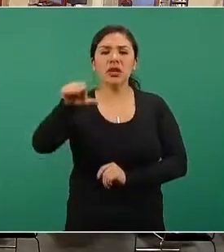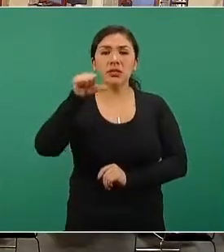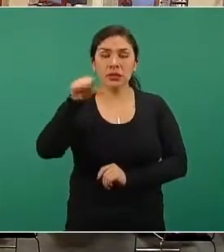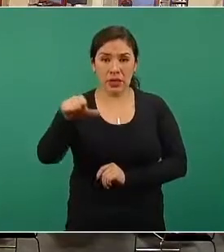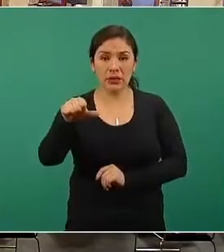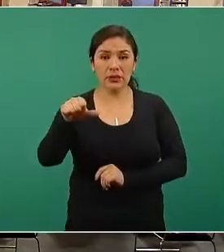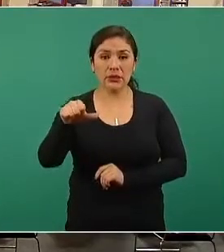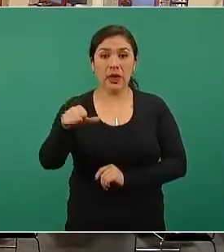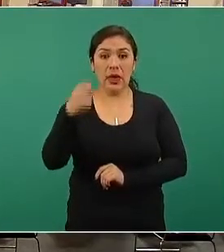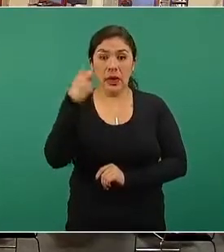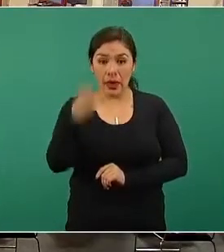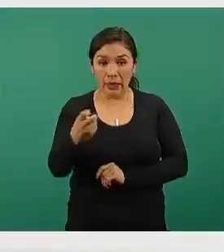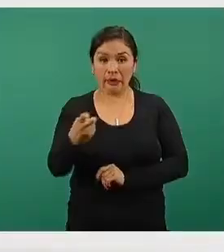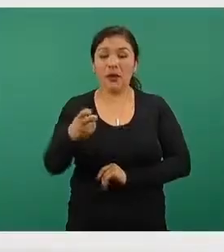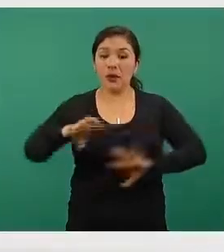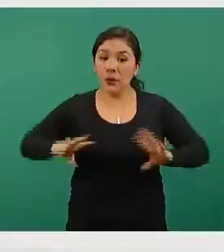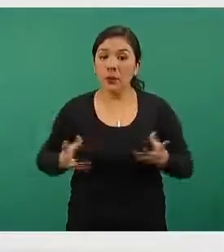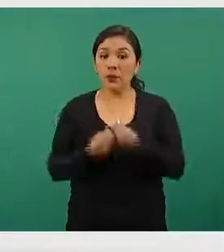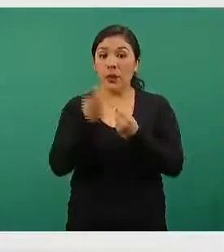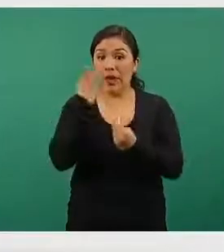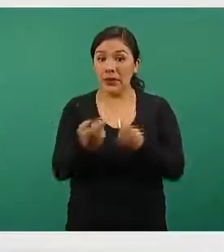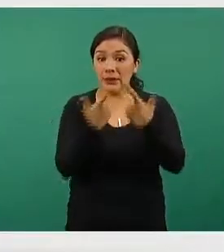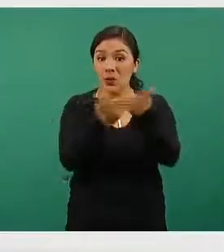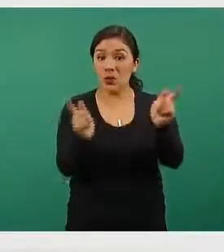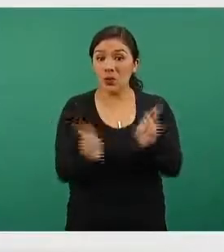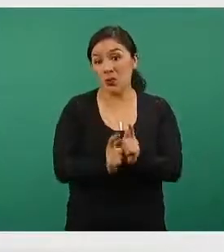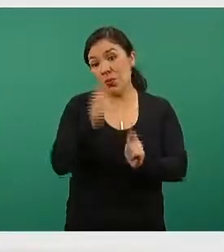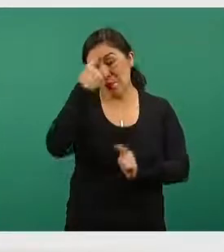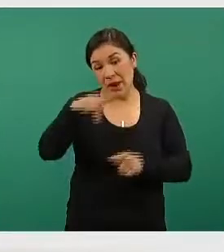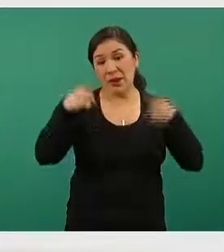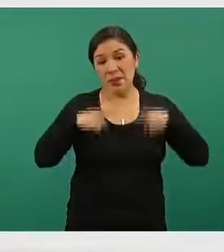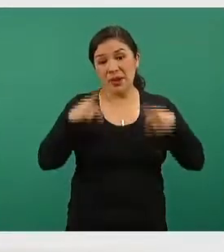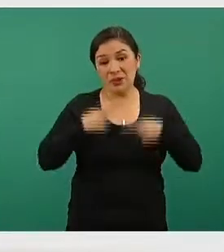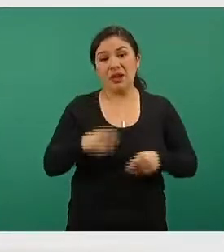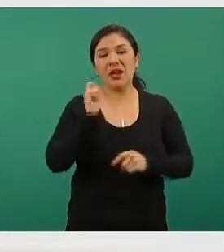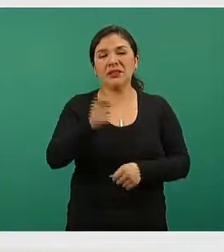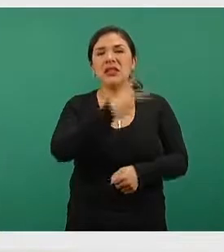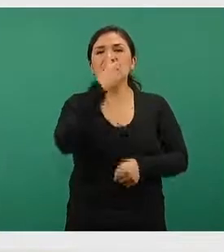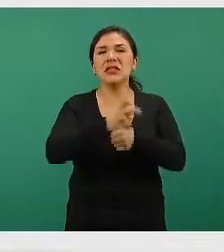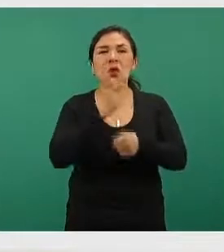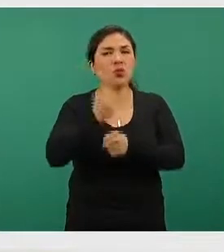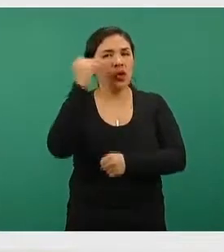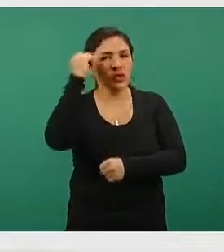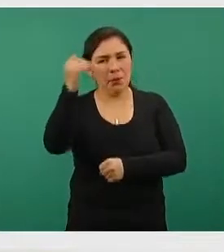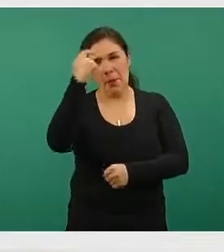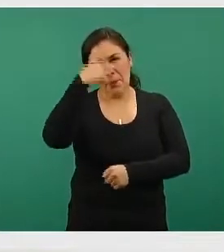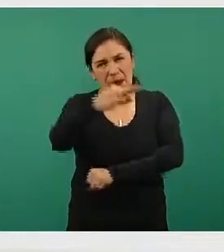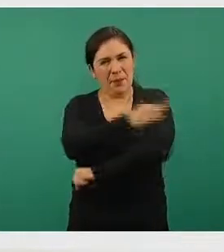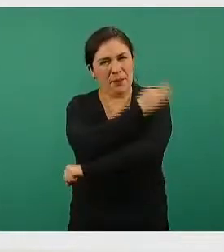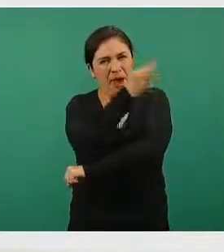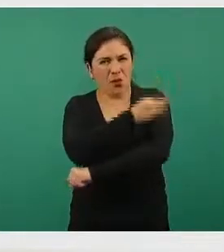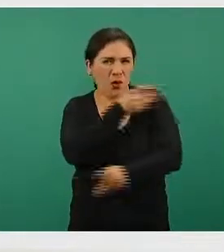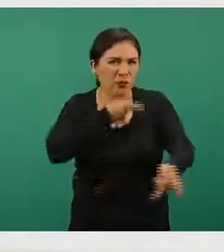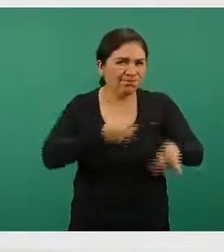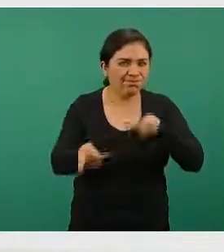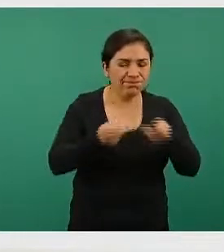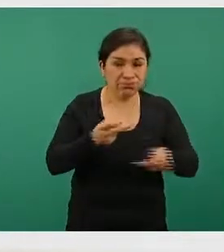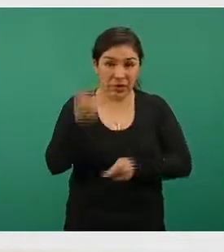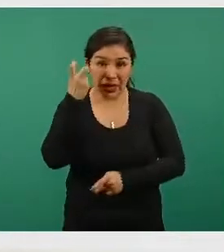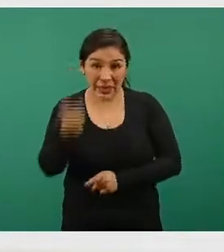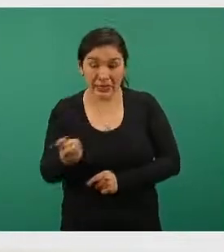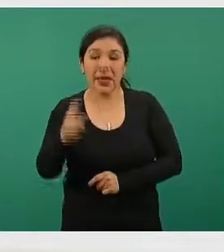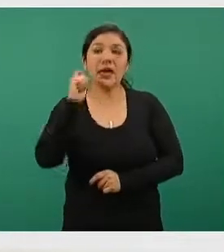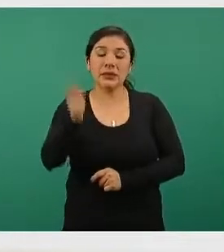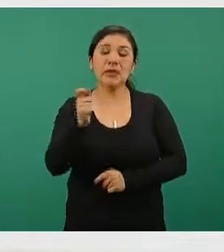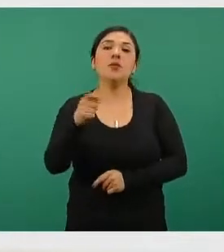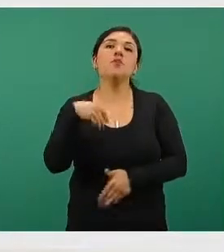1.370.116, y obviamente este grupo que conforman la etapa 2 de esta Estrategia Nacional de Vacunación es